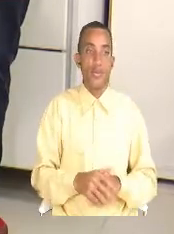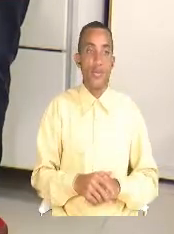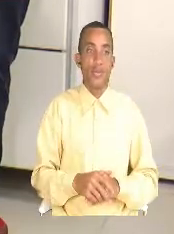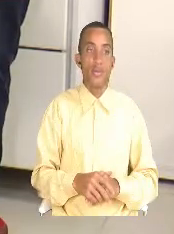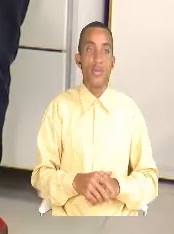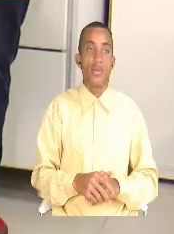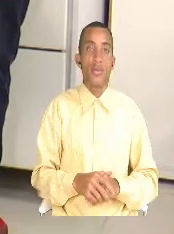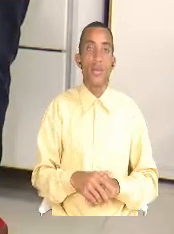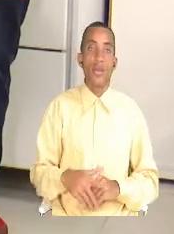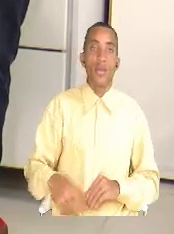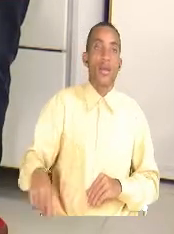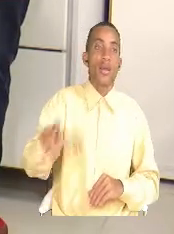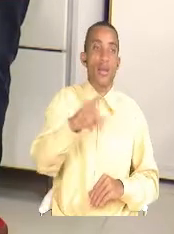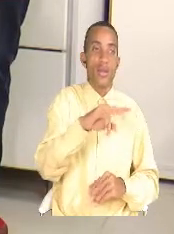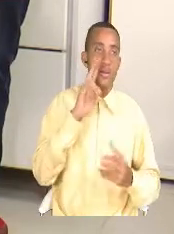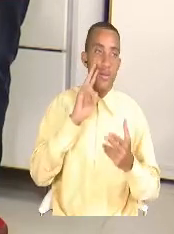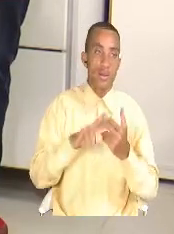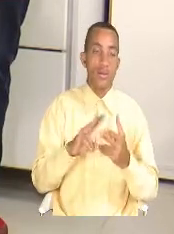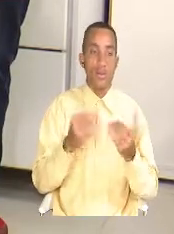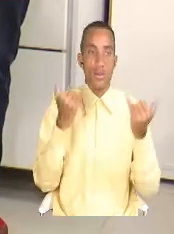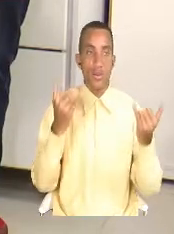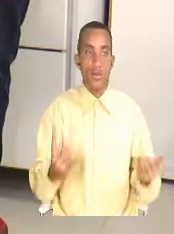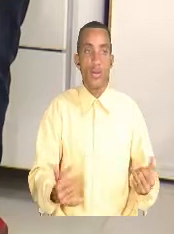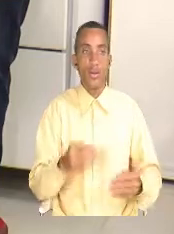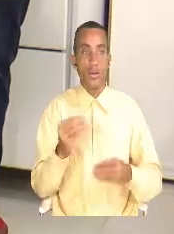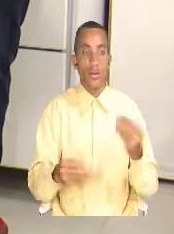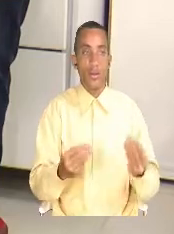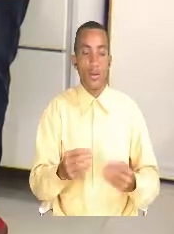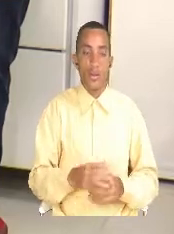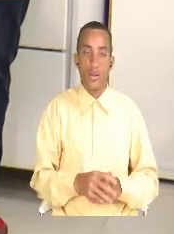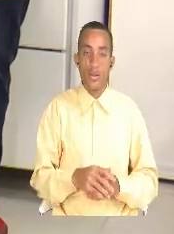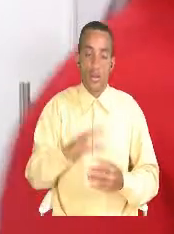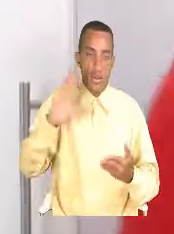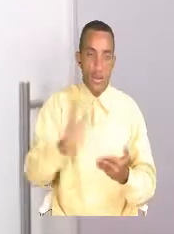el conocimiento de lo que vamos a hacer hoy, los músicos de Barranca.